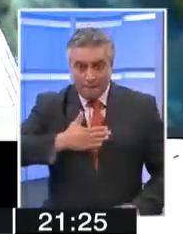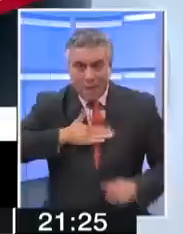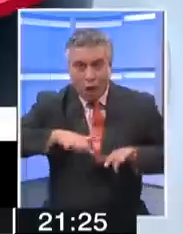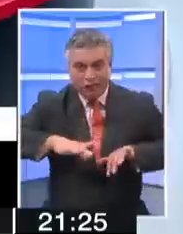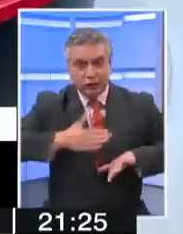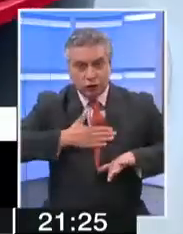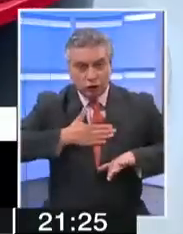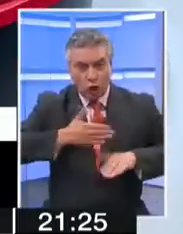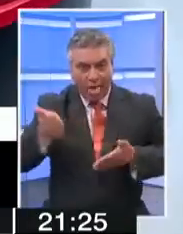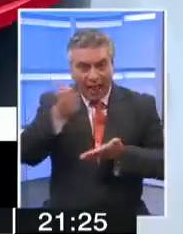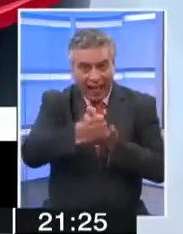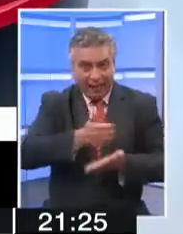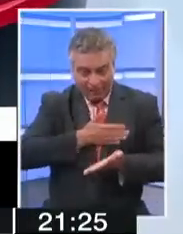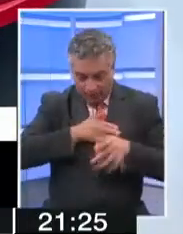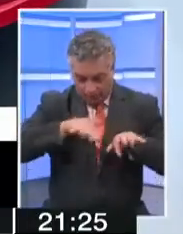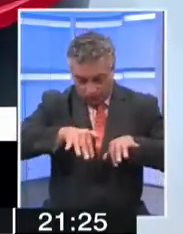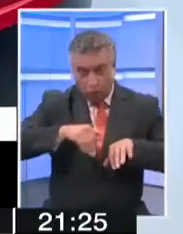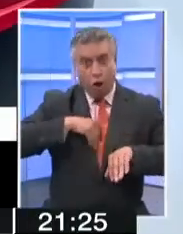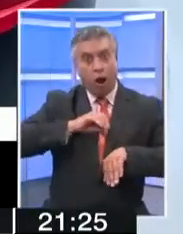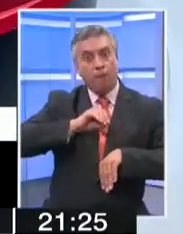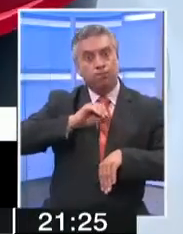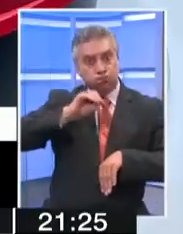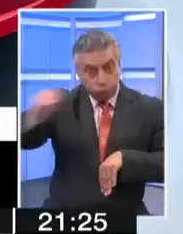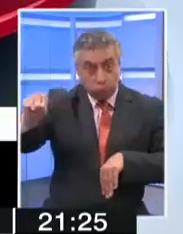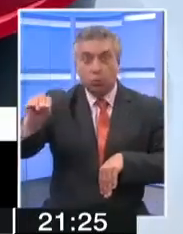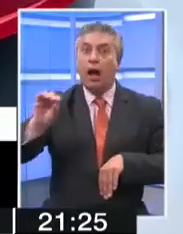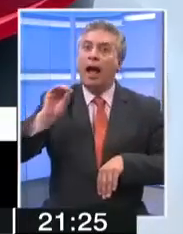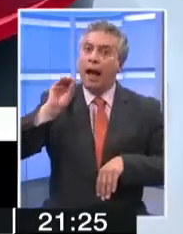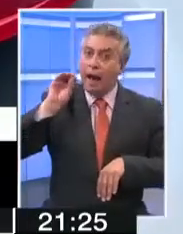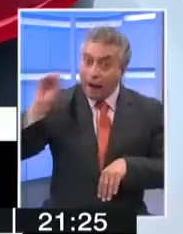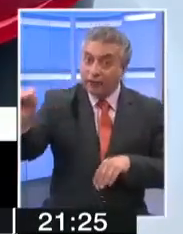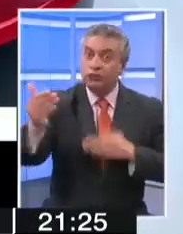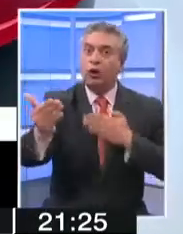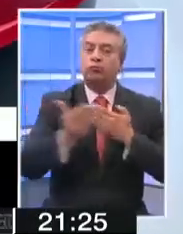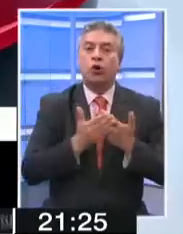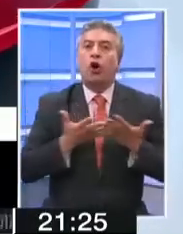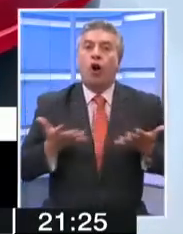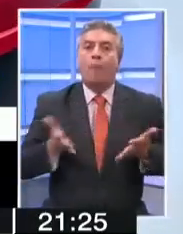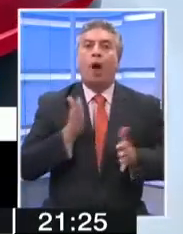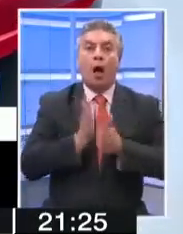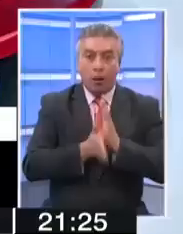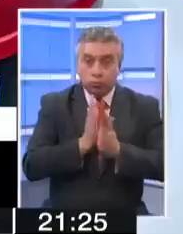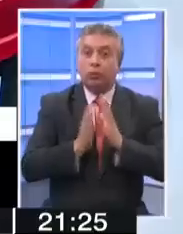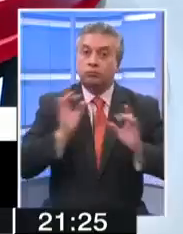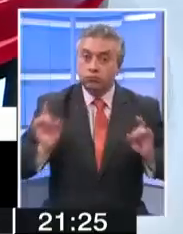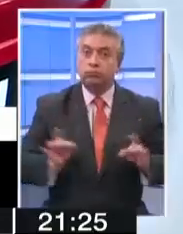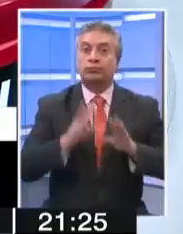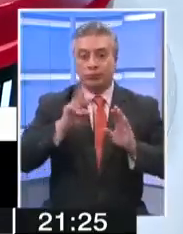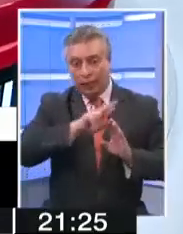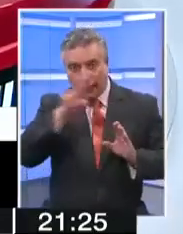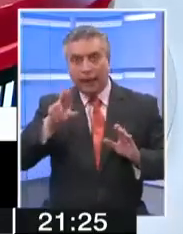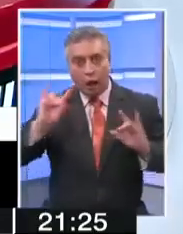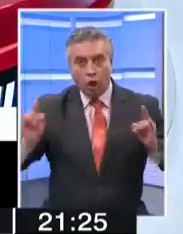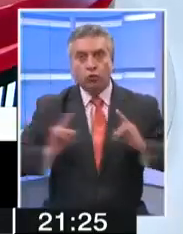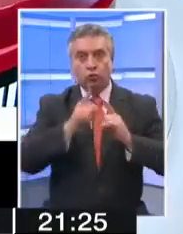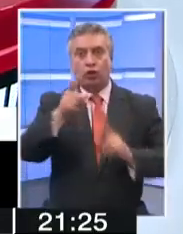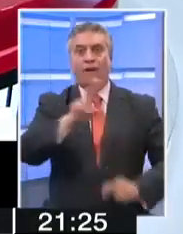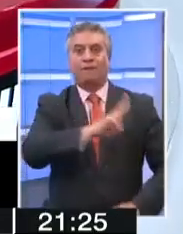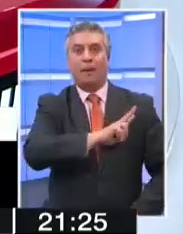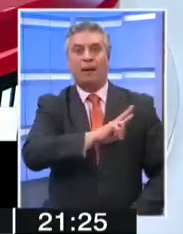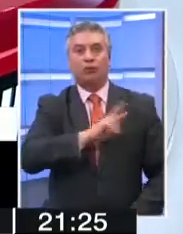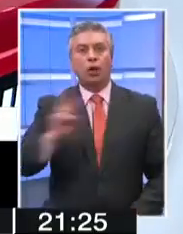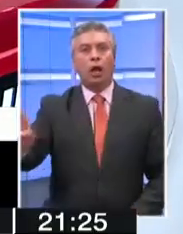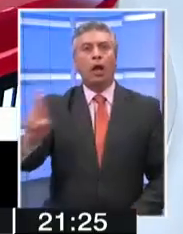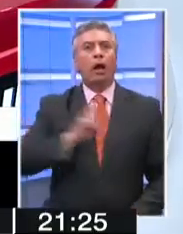alcaldía para poder poner al tanto lo que venía. ¿Y la respuesta fue? Y cómo podíamos apurar y agilizar la reconstrucción en Valparaíso. ¿Y la respuesta